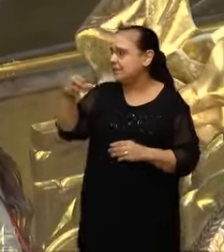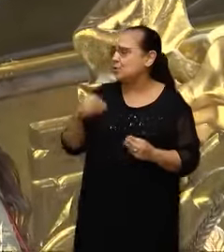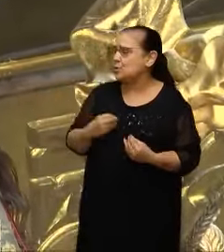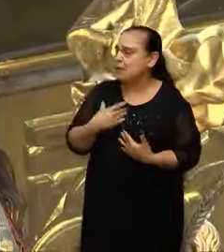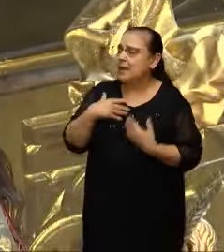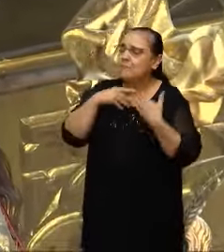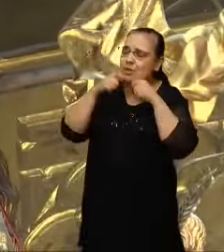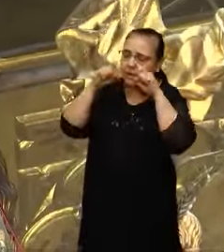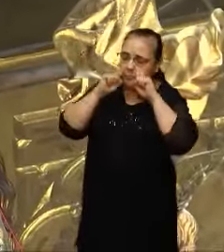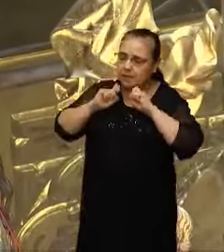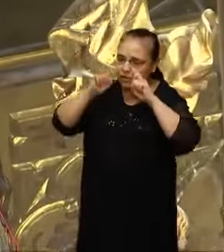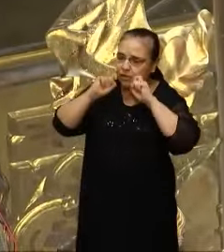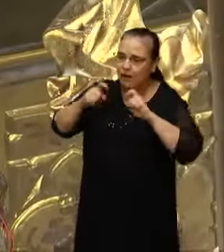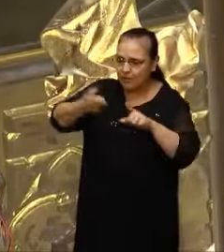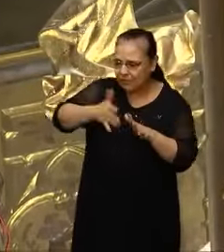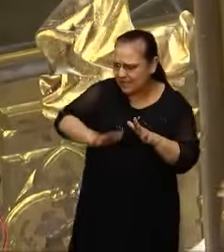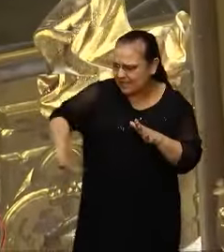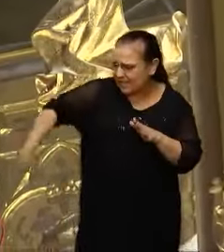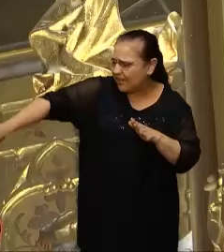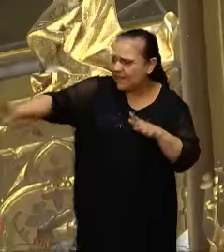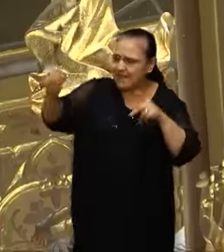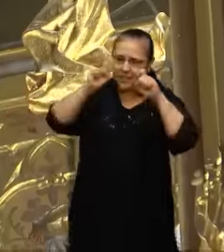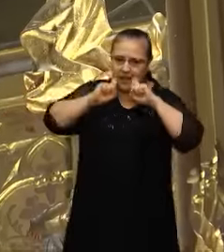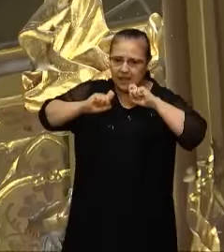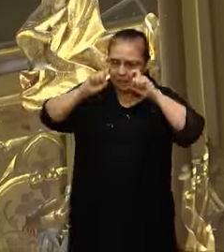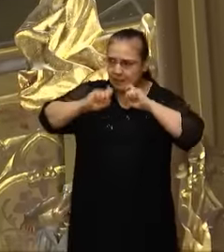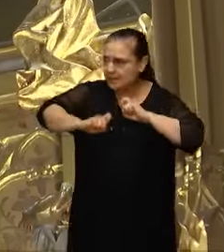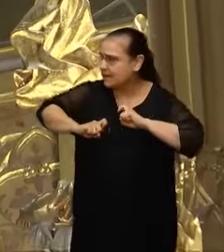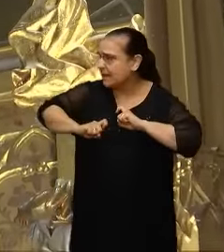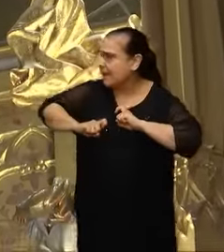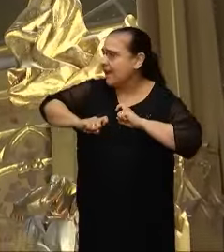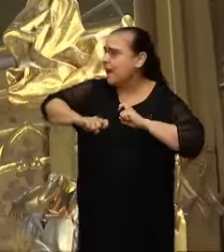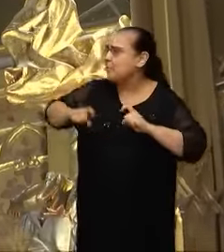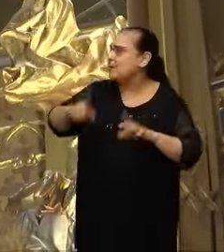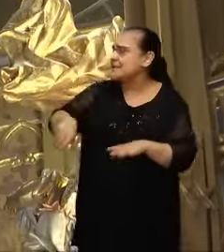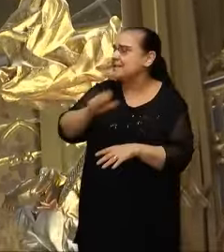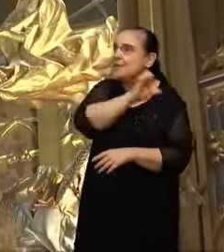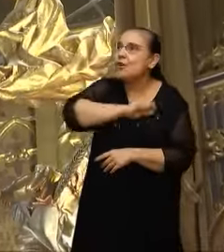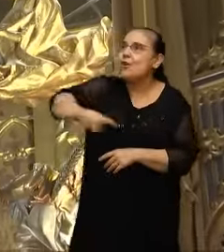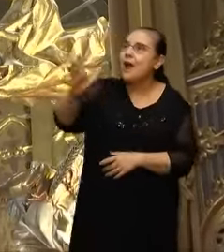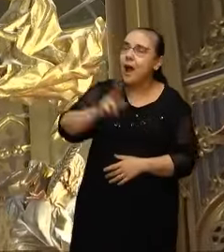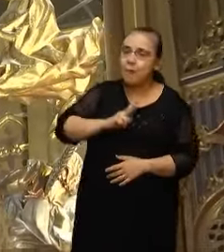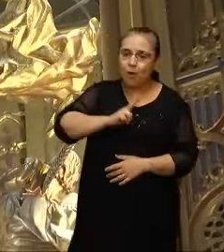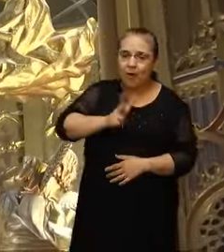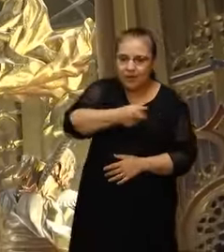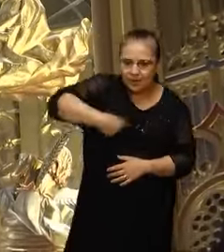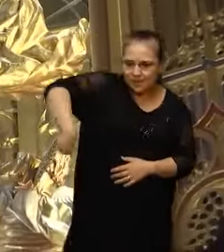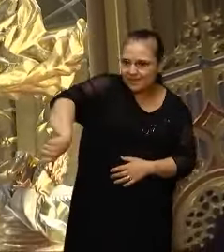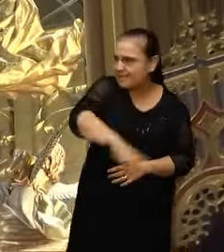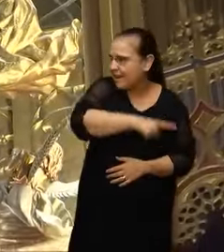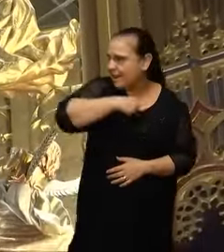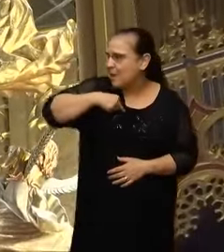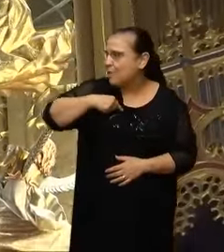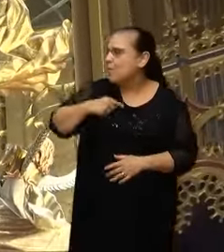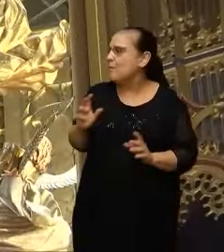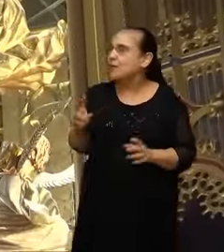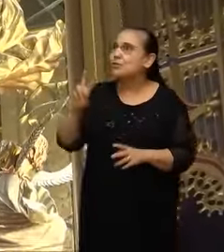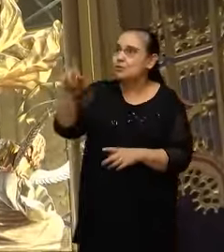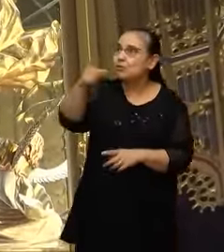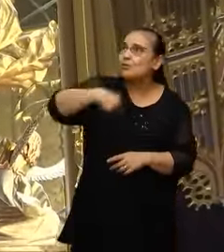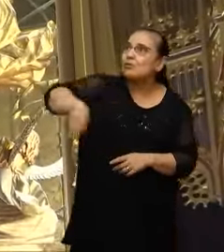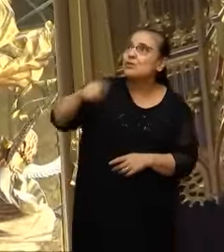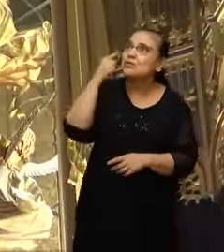ti suspiramos gimiendo y llorando en este Valle de Lágrimas hea pues señora abogada nuestra vuelve a